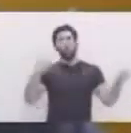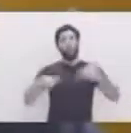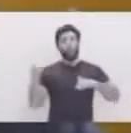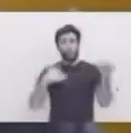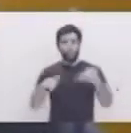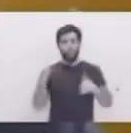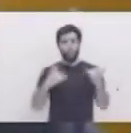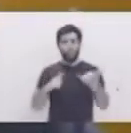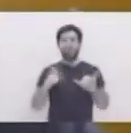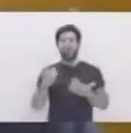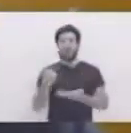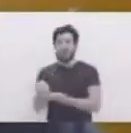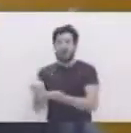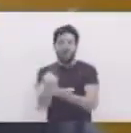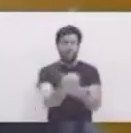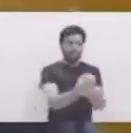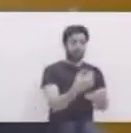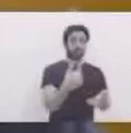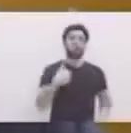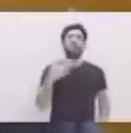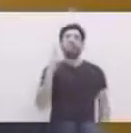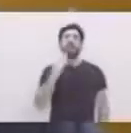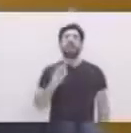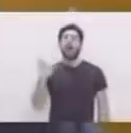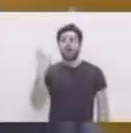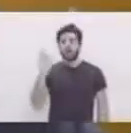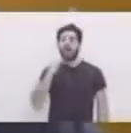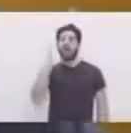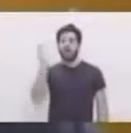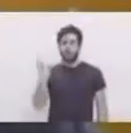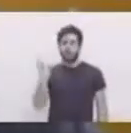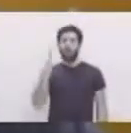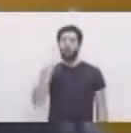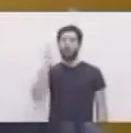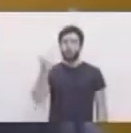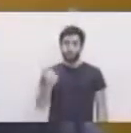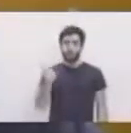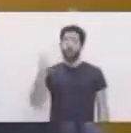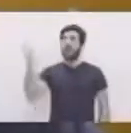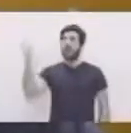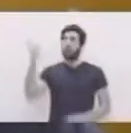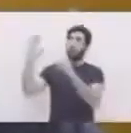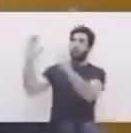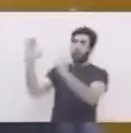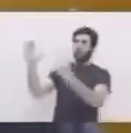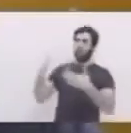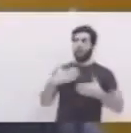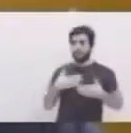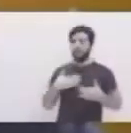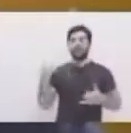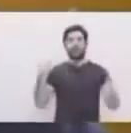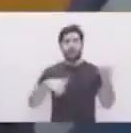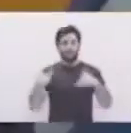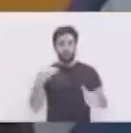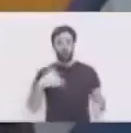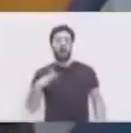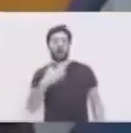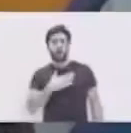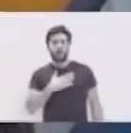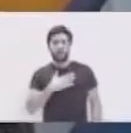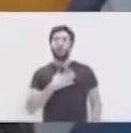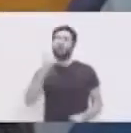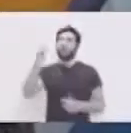de niño muy chiquito en el jardín de mis abuelos. Ellos me protegían y también jugaban